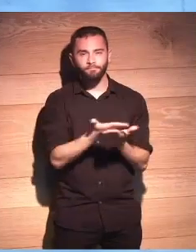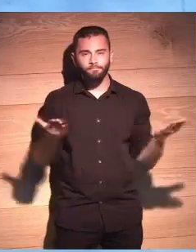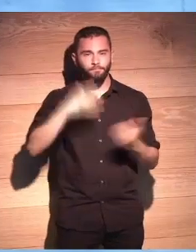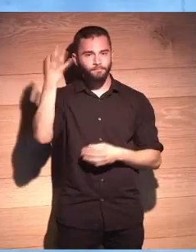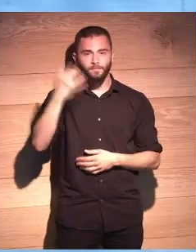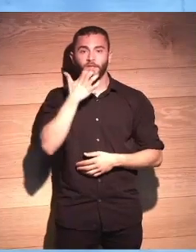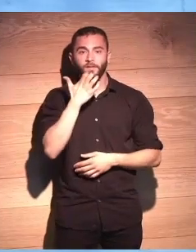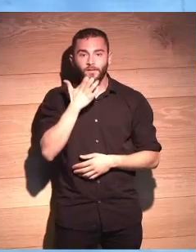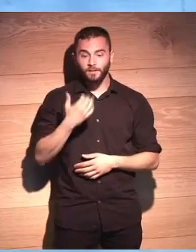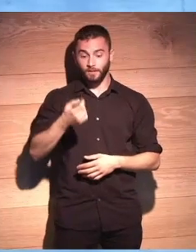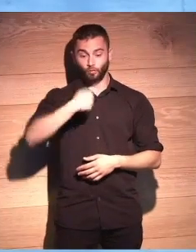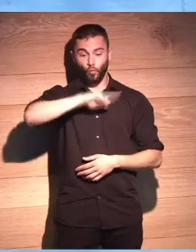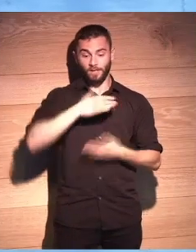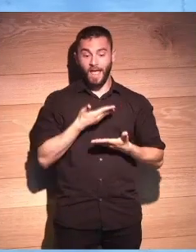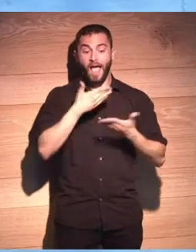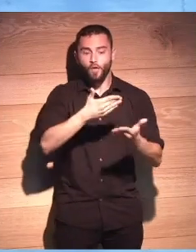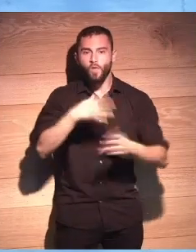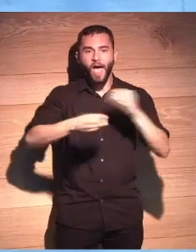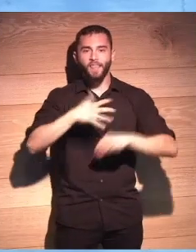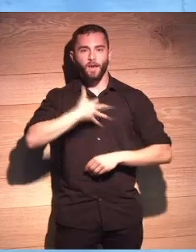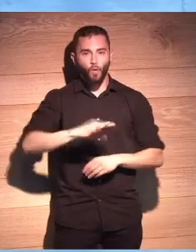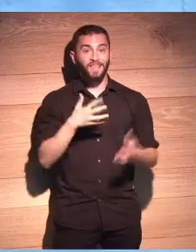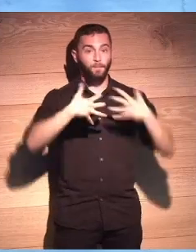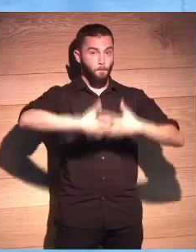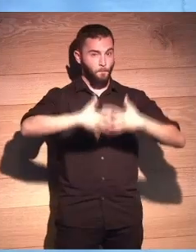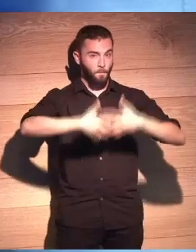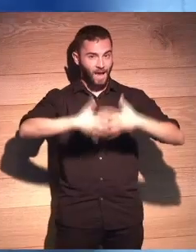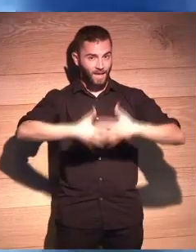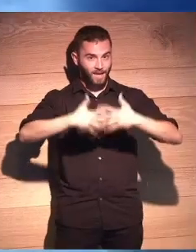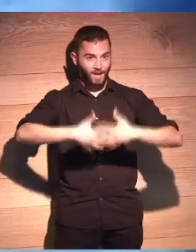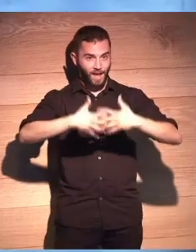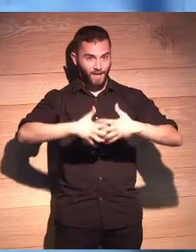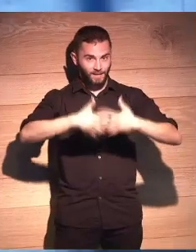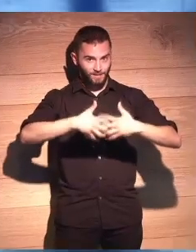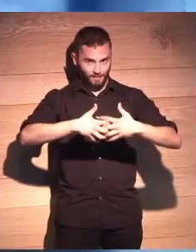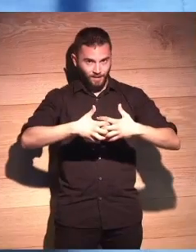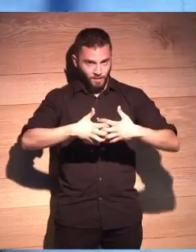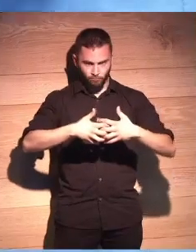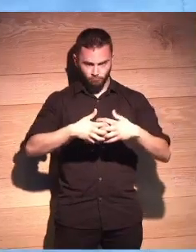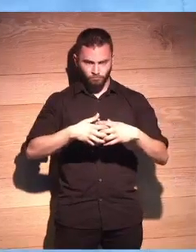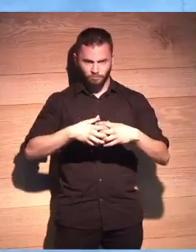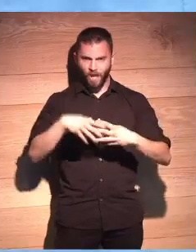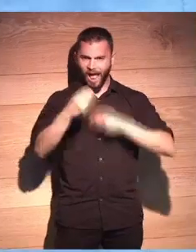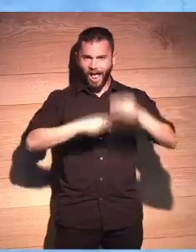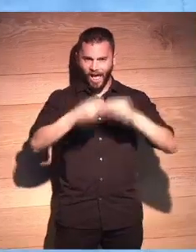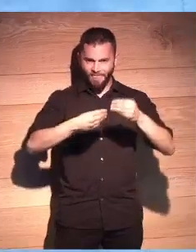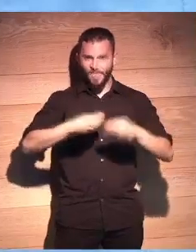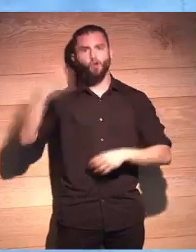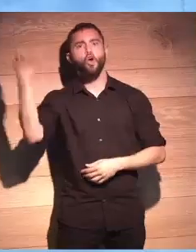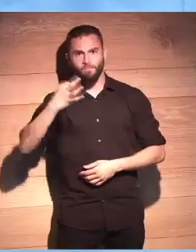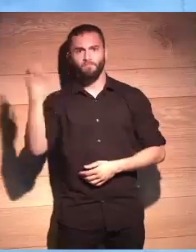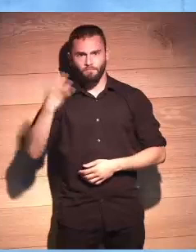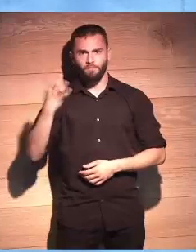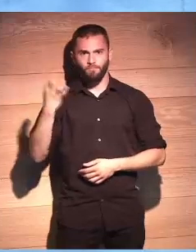podéis hacer con nuestra ayuda, las máquinas, queréis y debéis hacerlo. Además, tiene